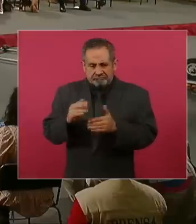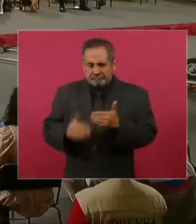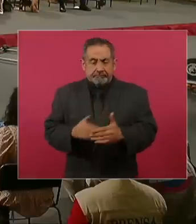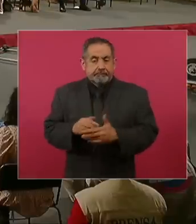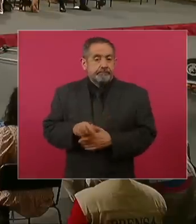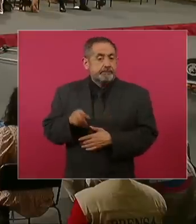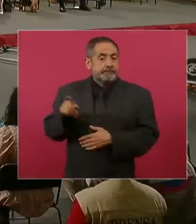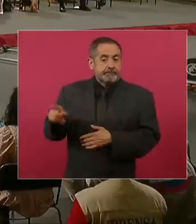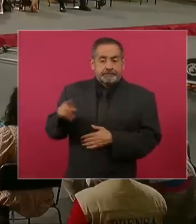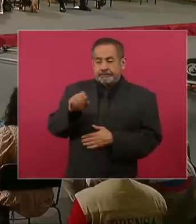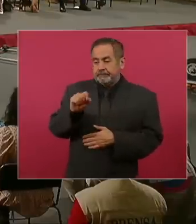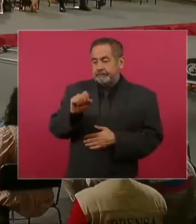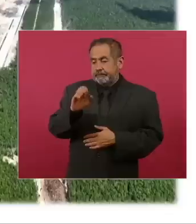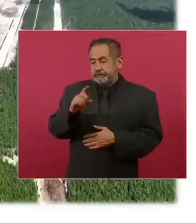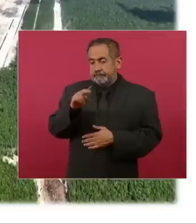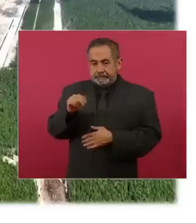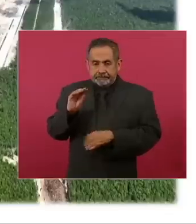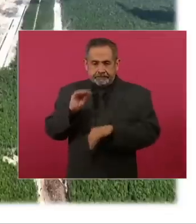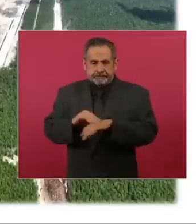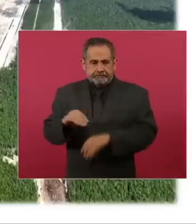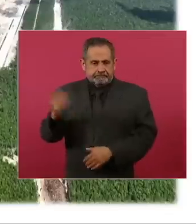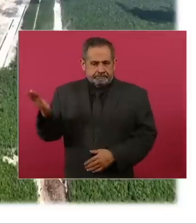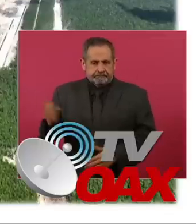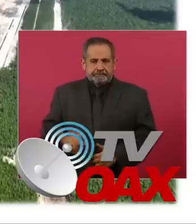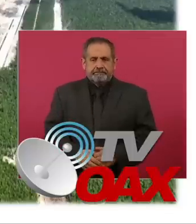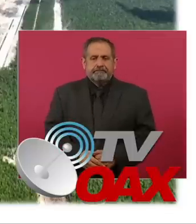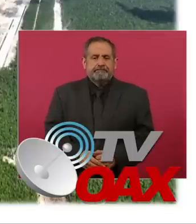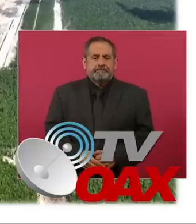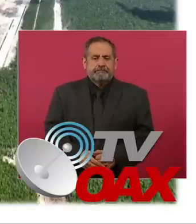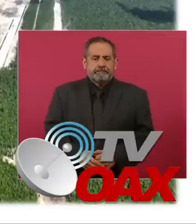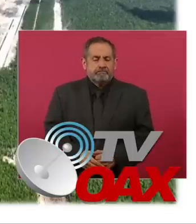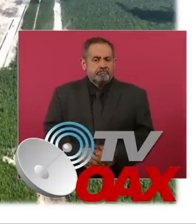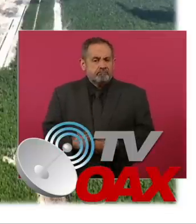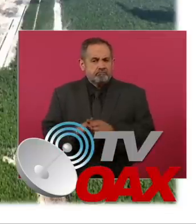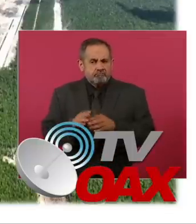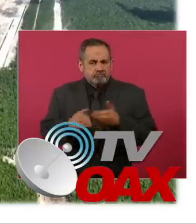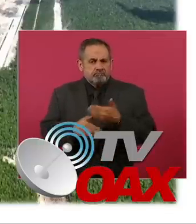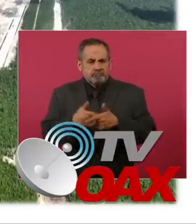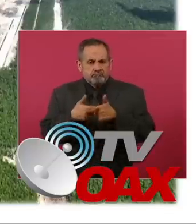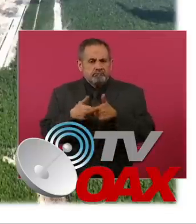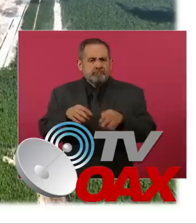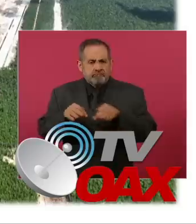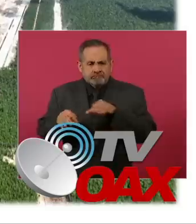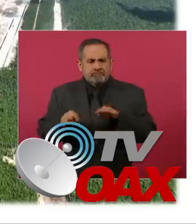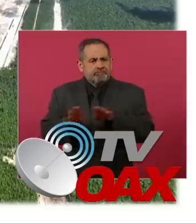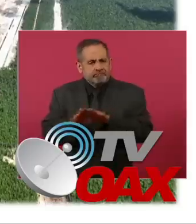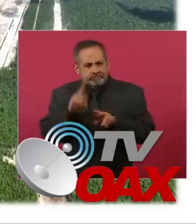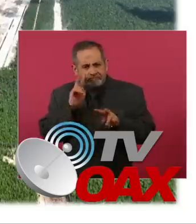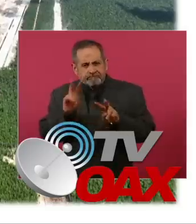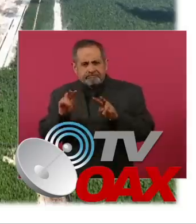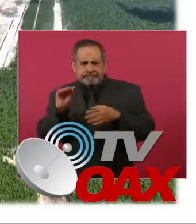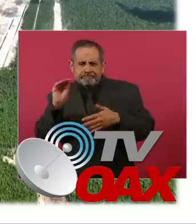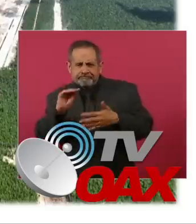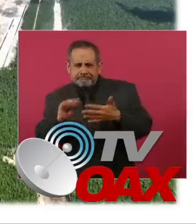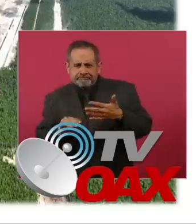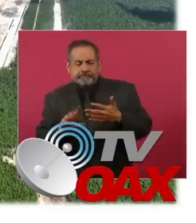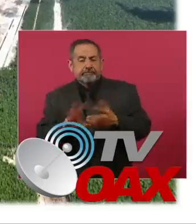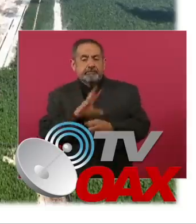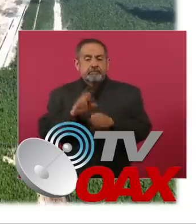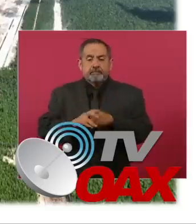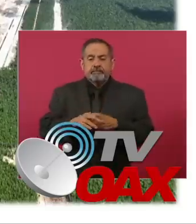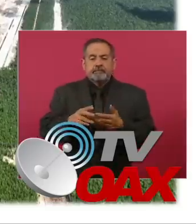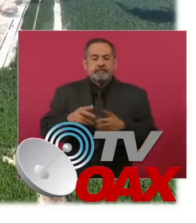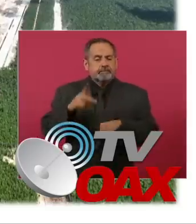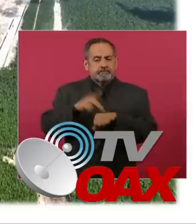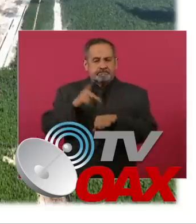Secretaría ha organizado 10 frentes de construcción activos que realizan trabajos principalmente de, en estos momentos, tendido de